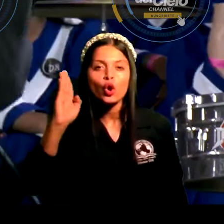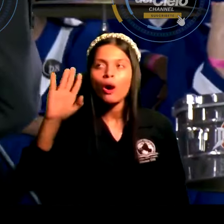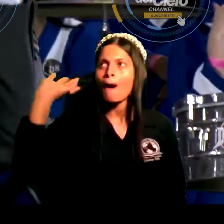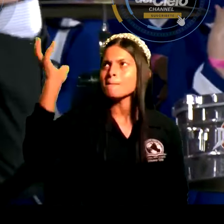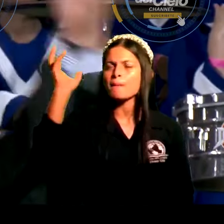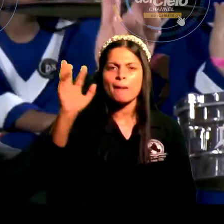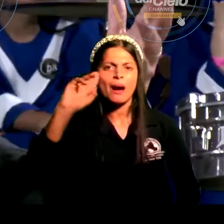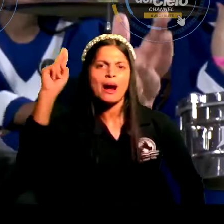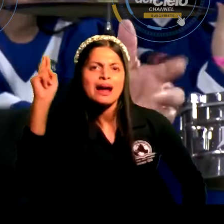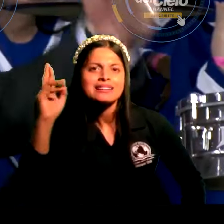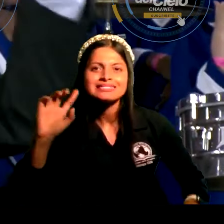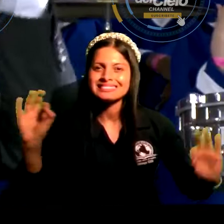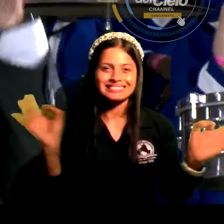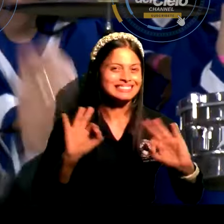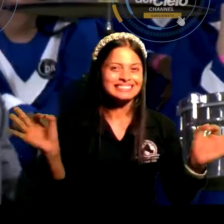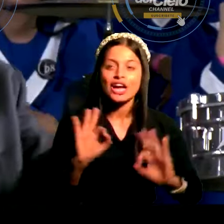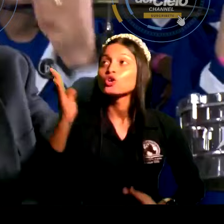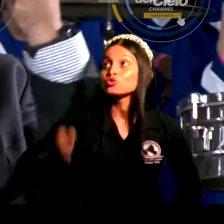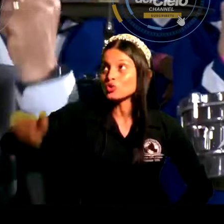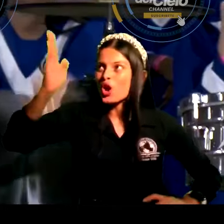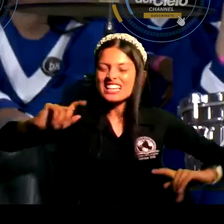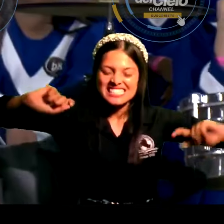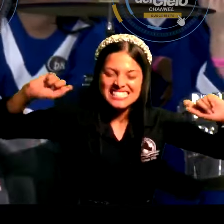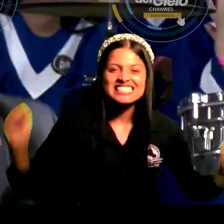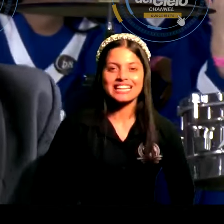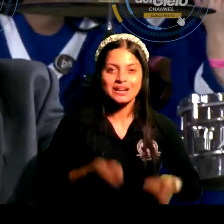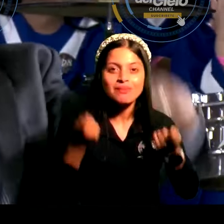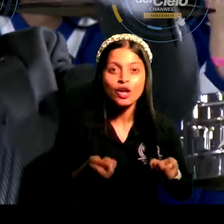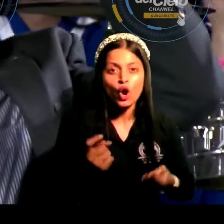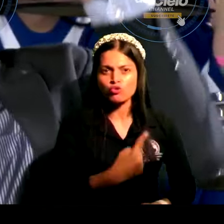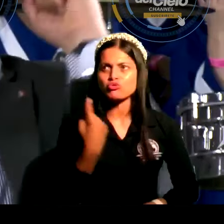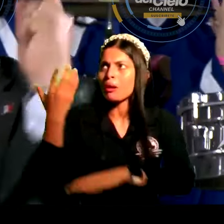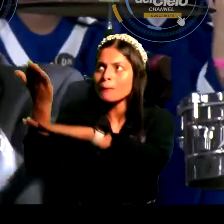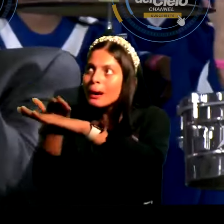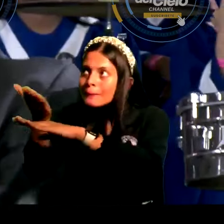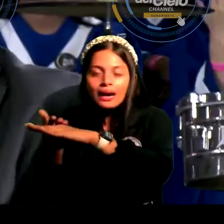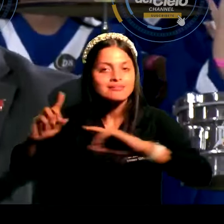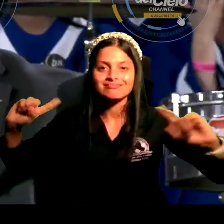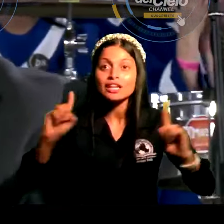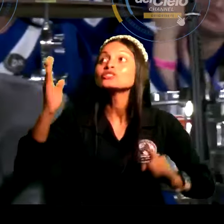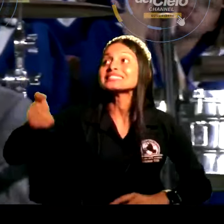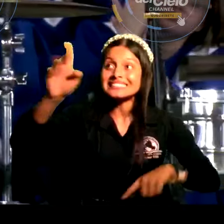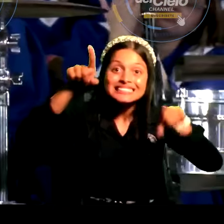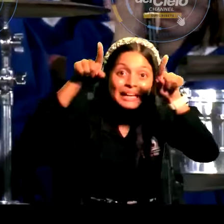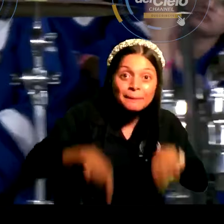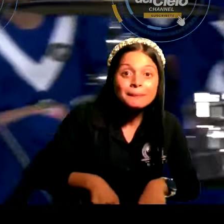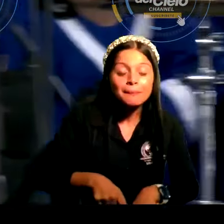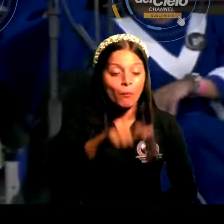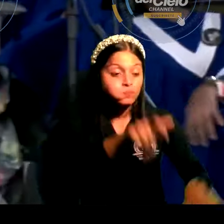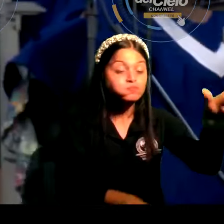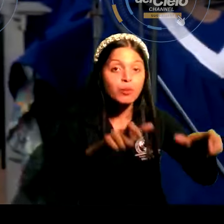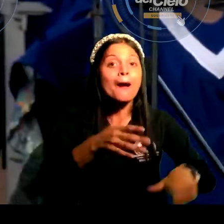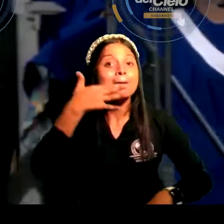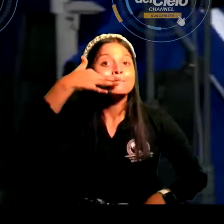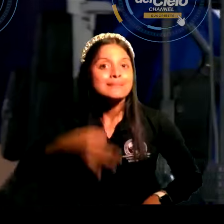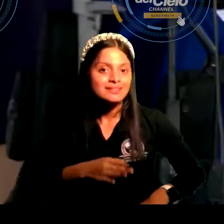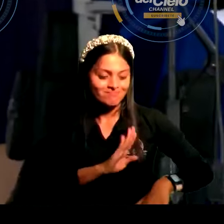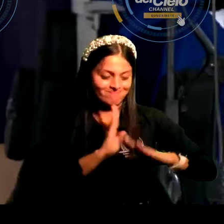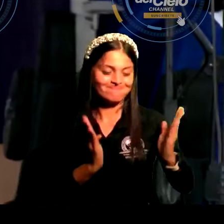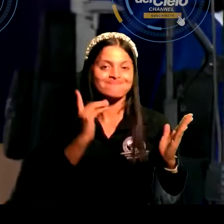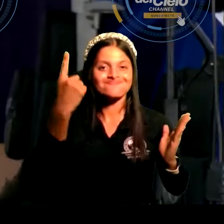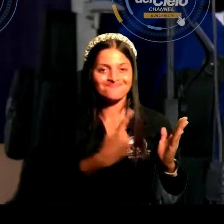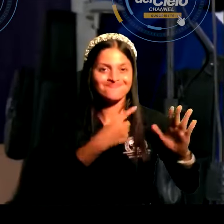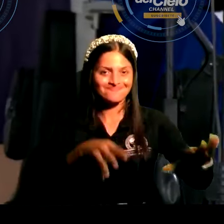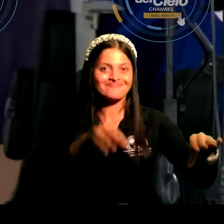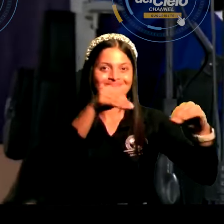es salvador de aquellos que creen y lo reciben en su corazón.